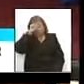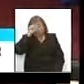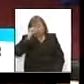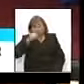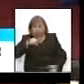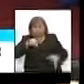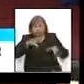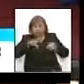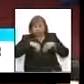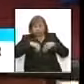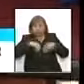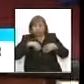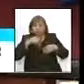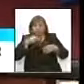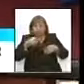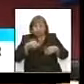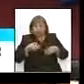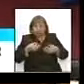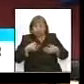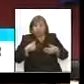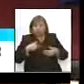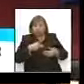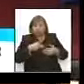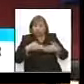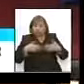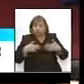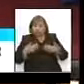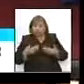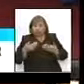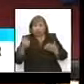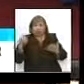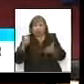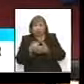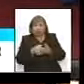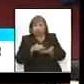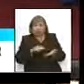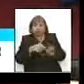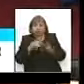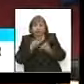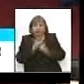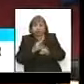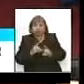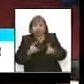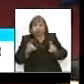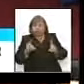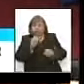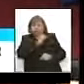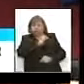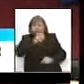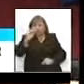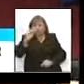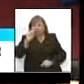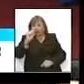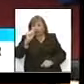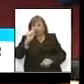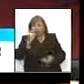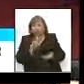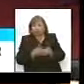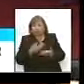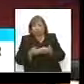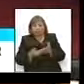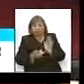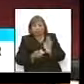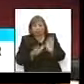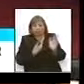esto, ciertamente que podemos darle casi un golpe de muerte a la democracia. Por eso nosotros estamos en contra de lo que ha planteado el gobierno